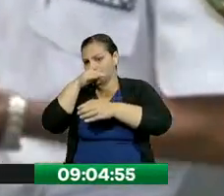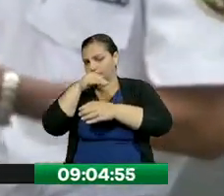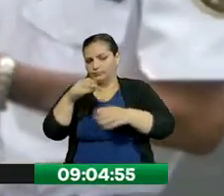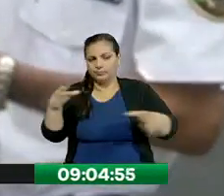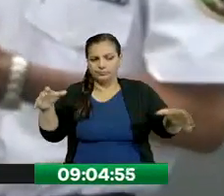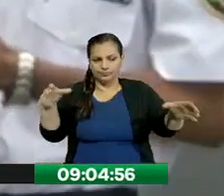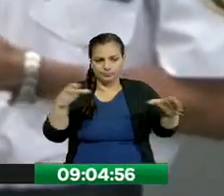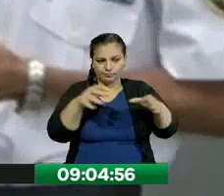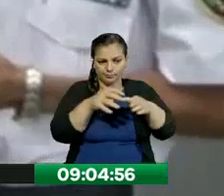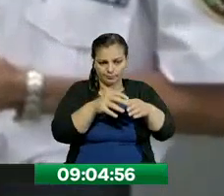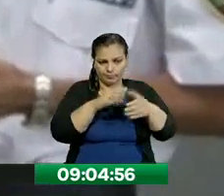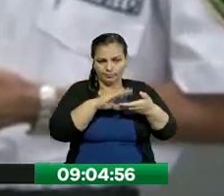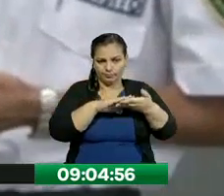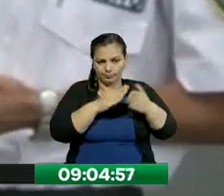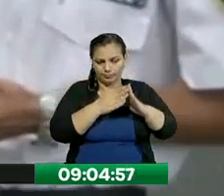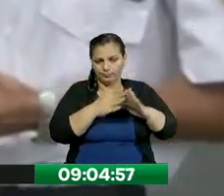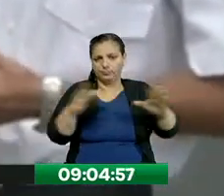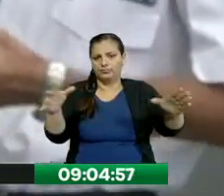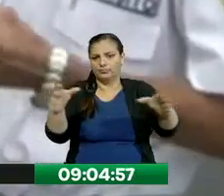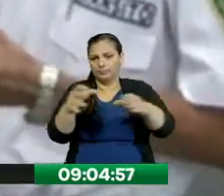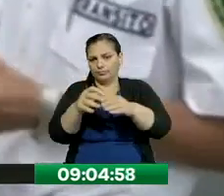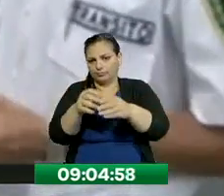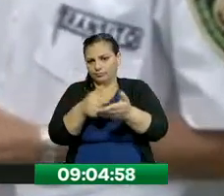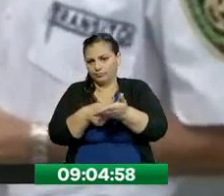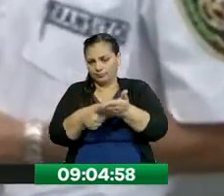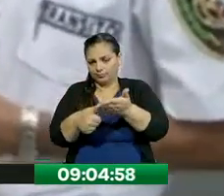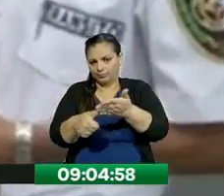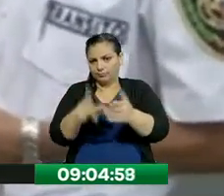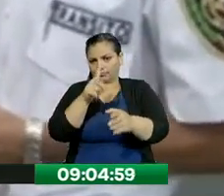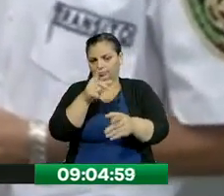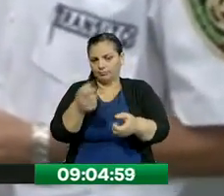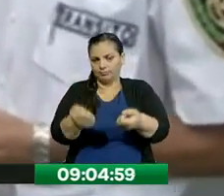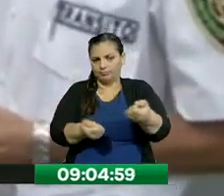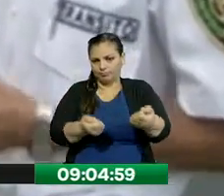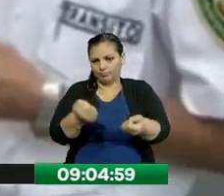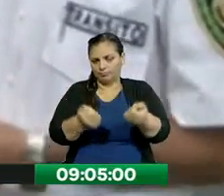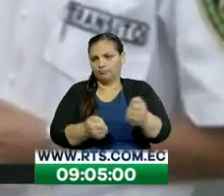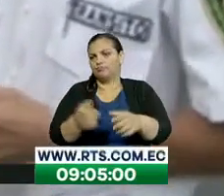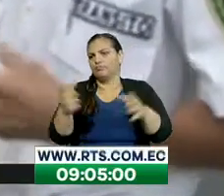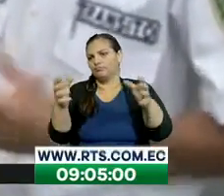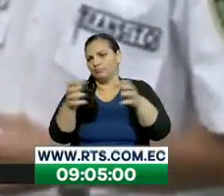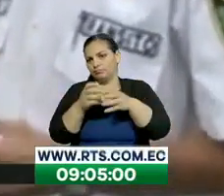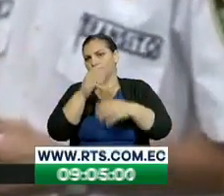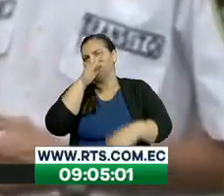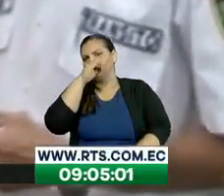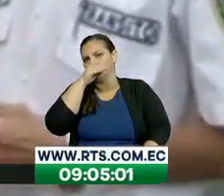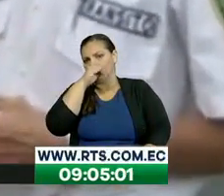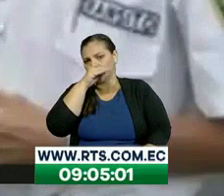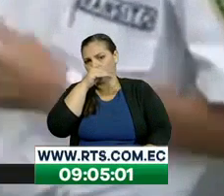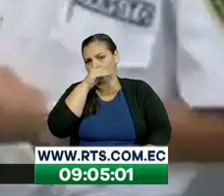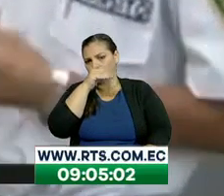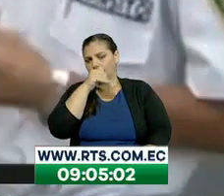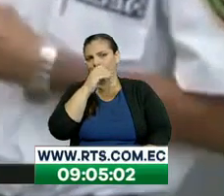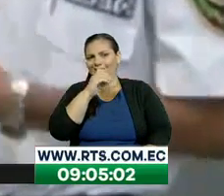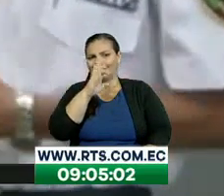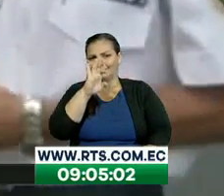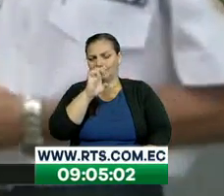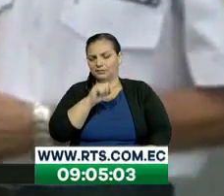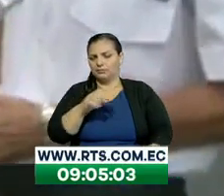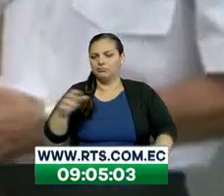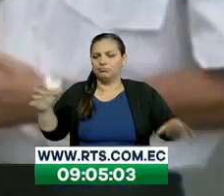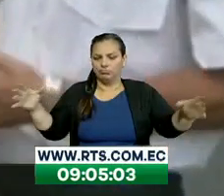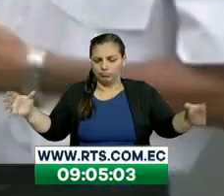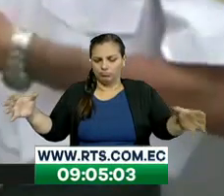La comunidad, el Ministerio de Transporte, nosotros como agentes de tránsito que trabajamos por la seguridad y todo lo que